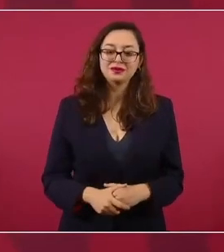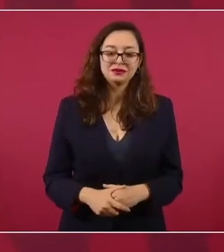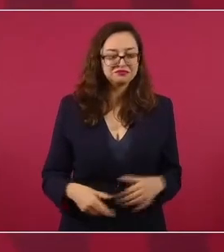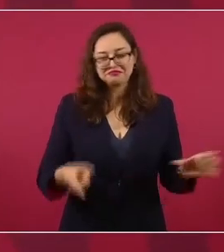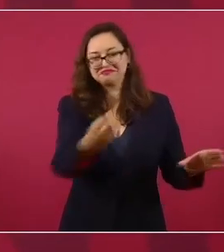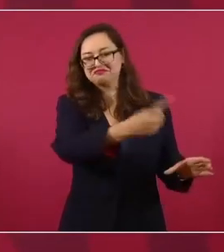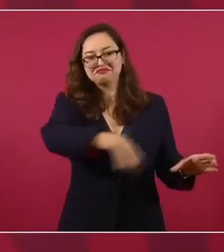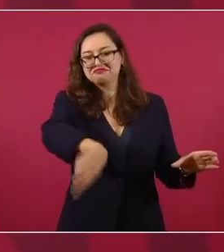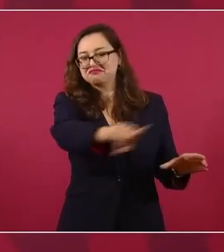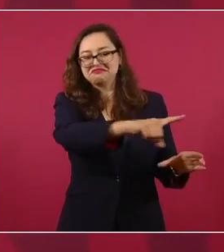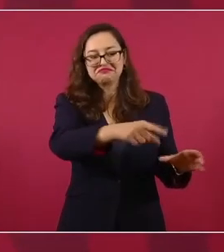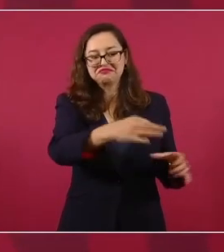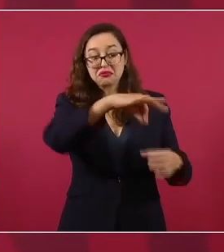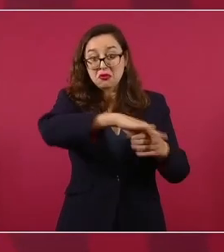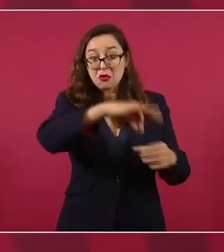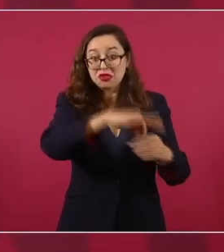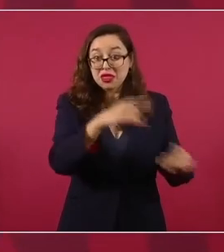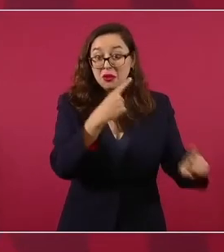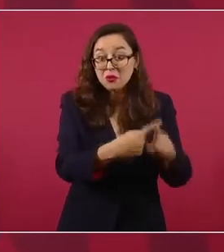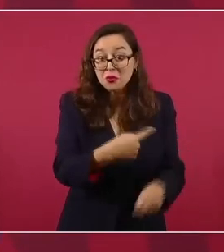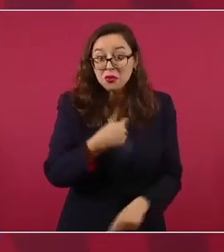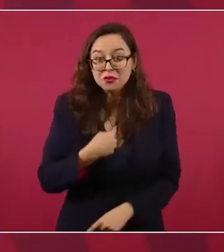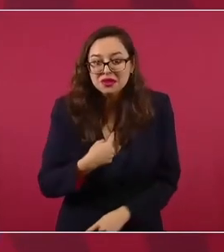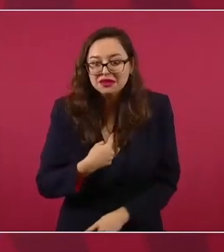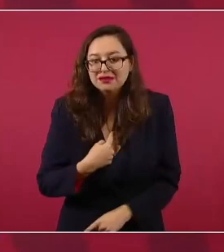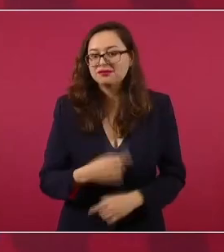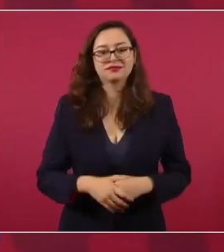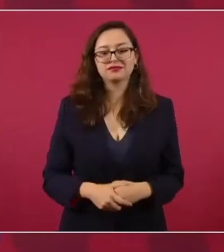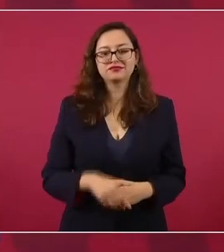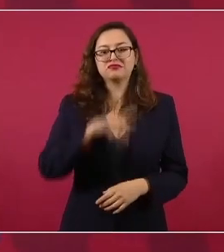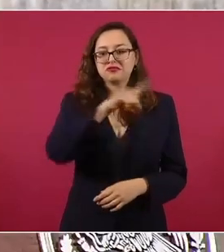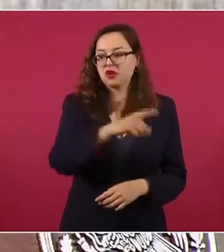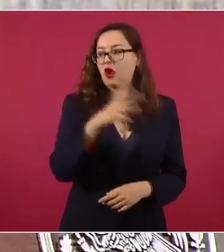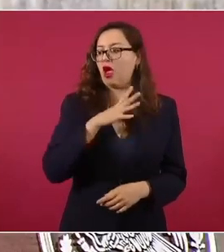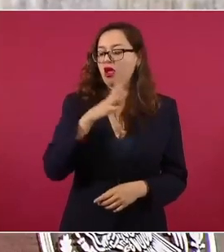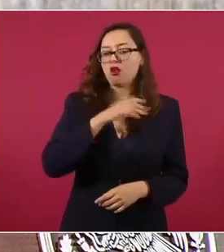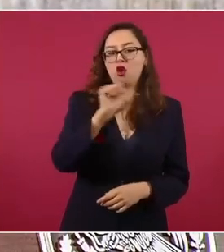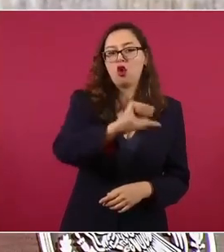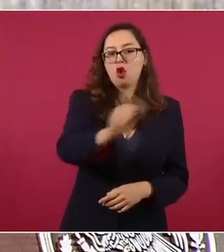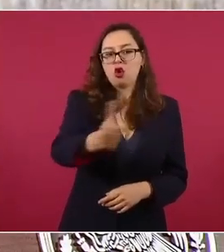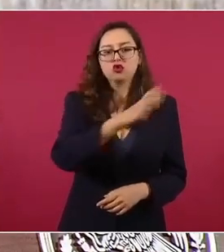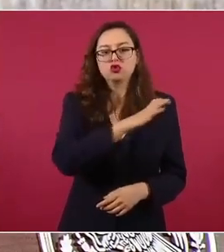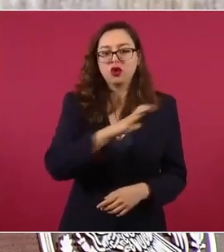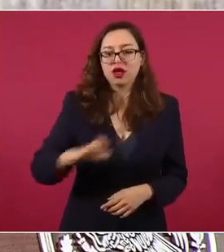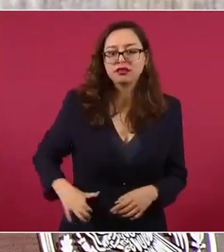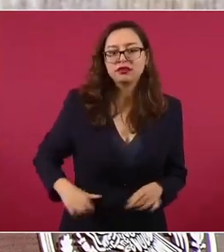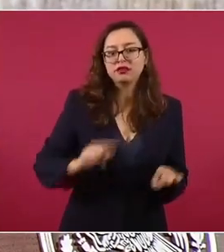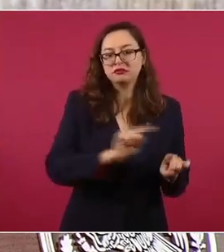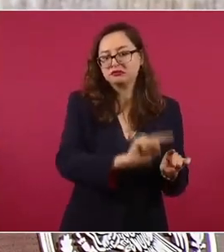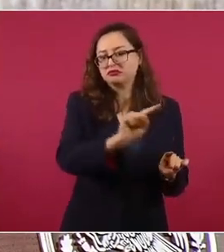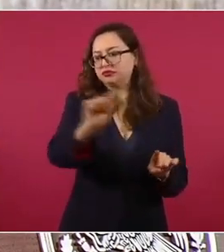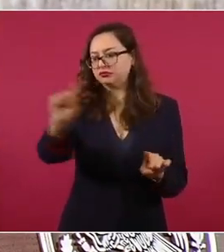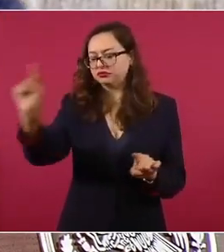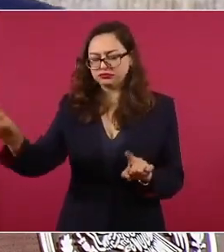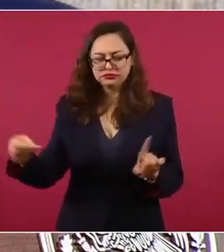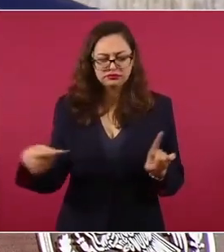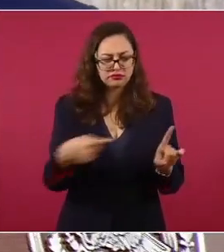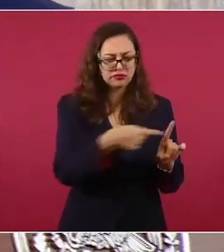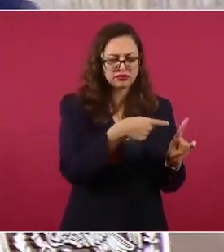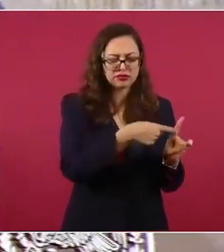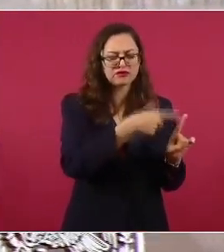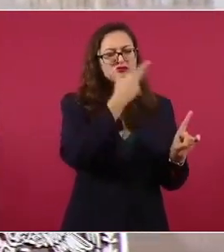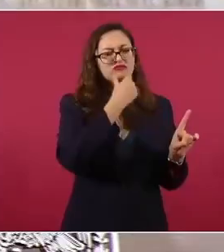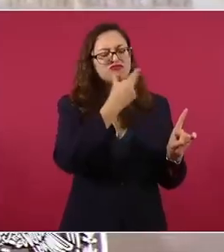Ninguno de ellos. Tenían otros candidatos. Goldenberg no fue de los que